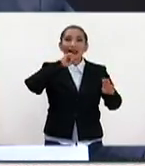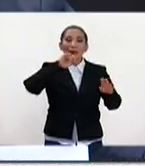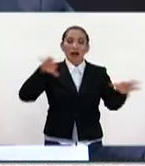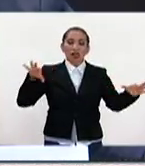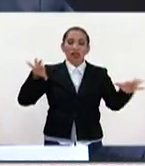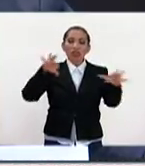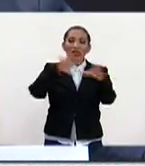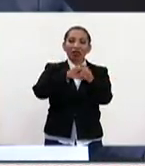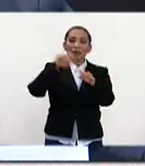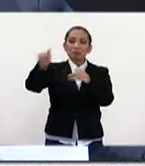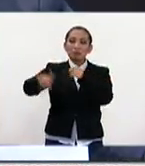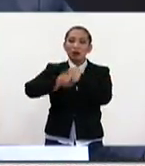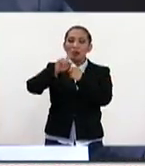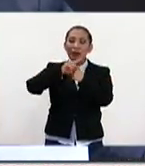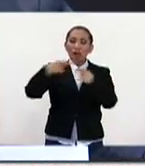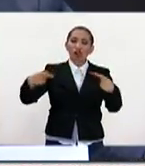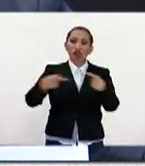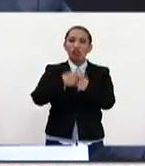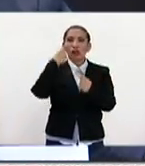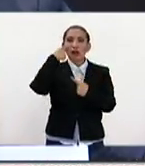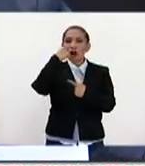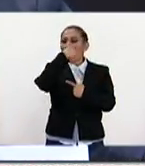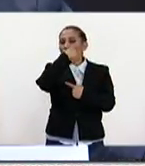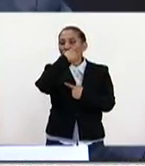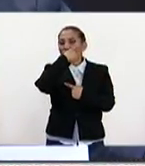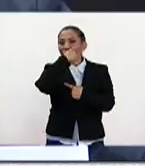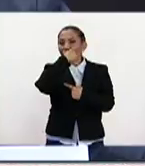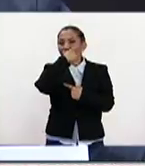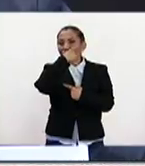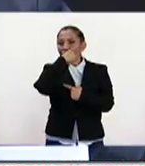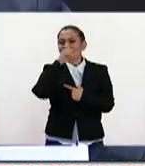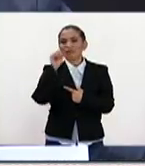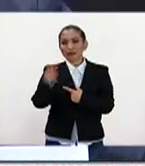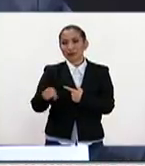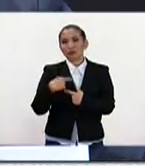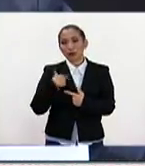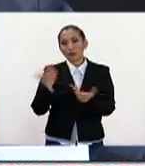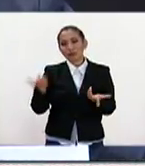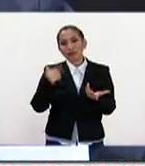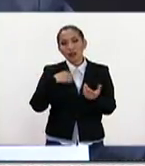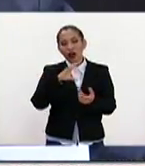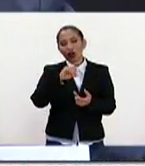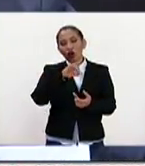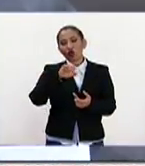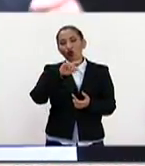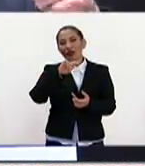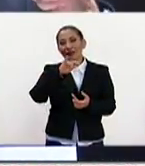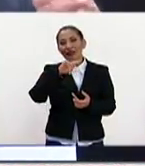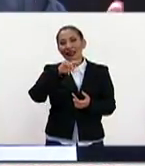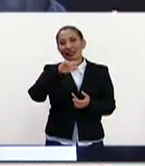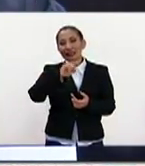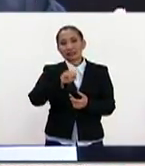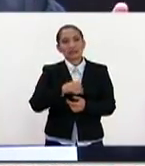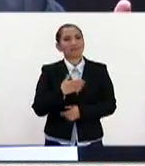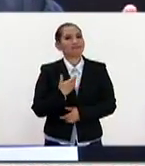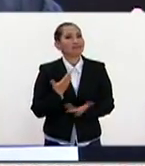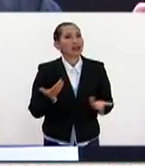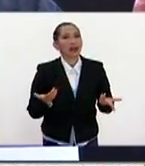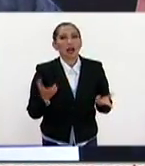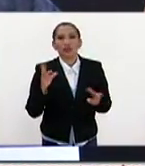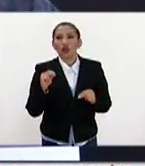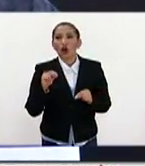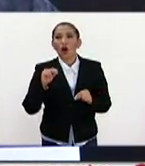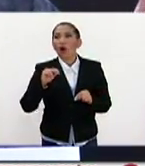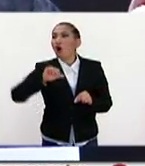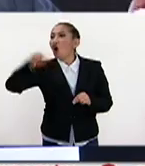generación del problema que se fue descrito, estos cuadros de conjuntivitis, no